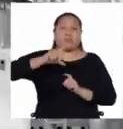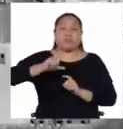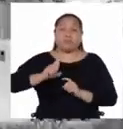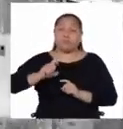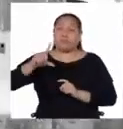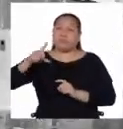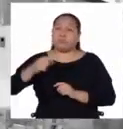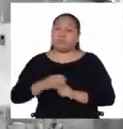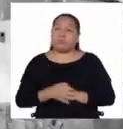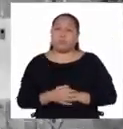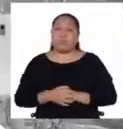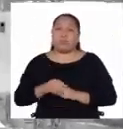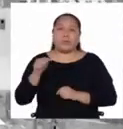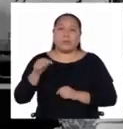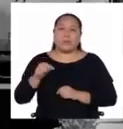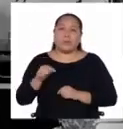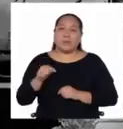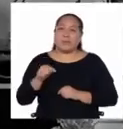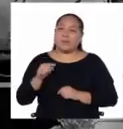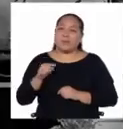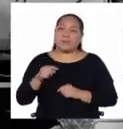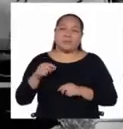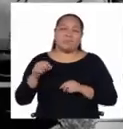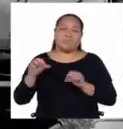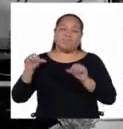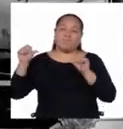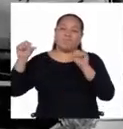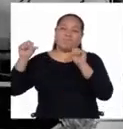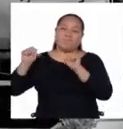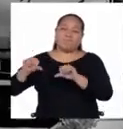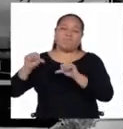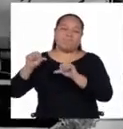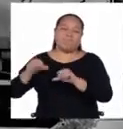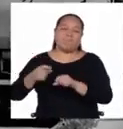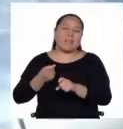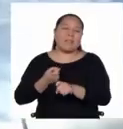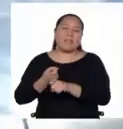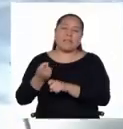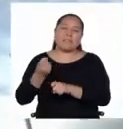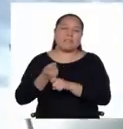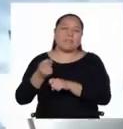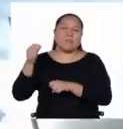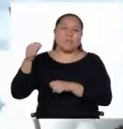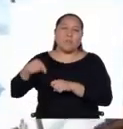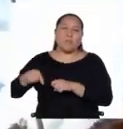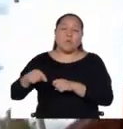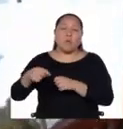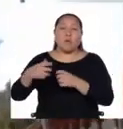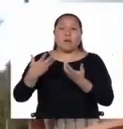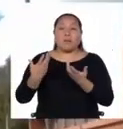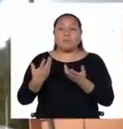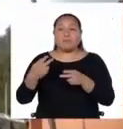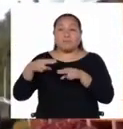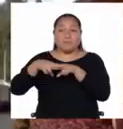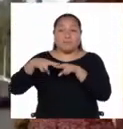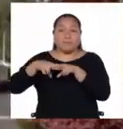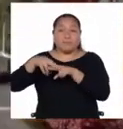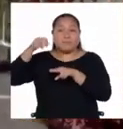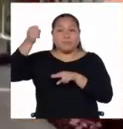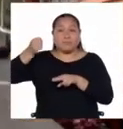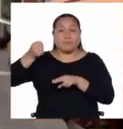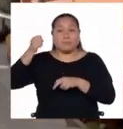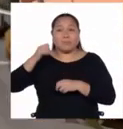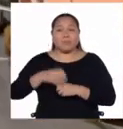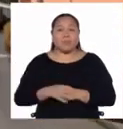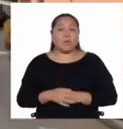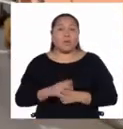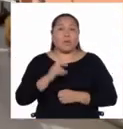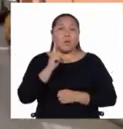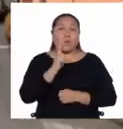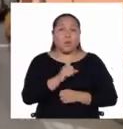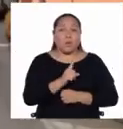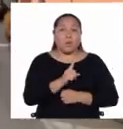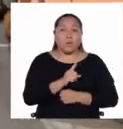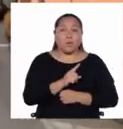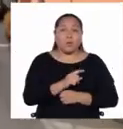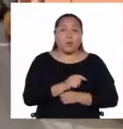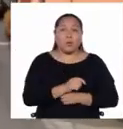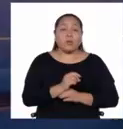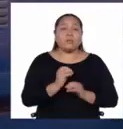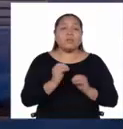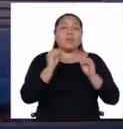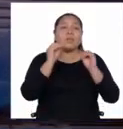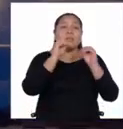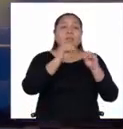ferroviario que en la década siguiente fue privatizado. Una de las empresas concesionarias fue Perú